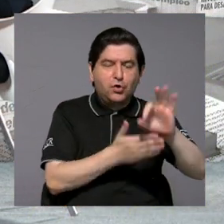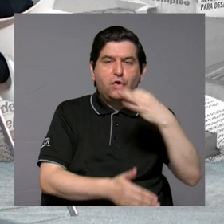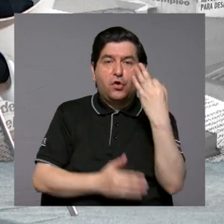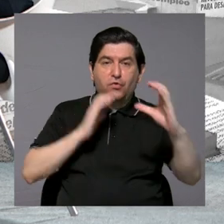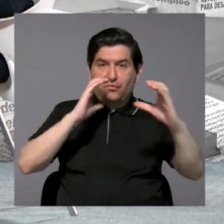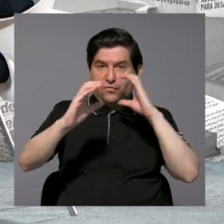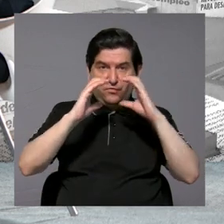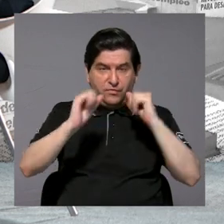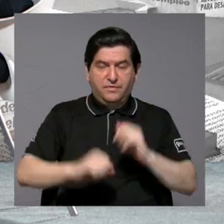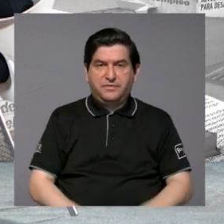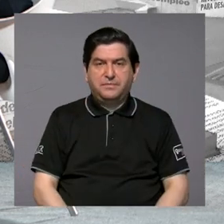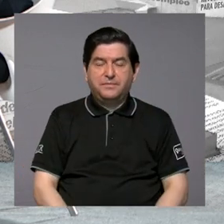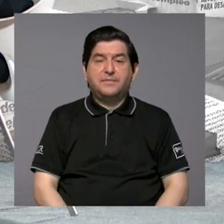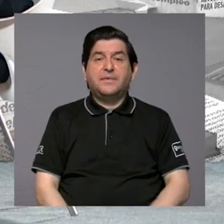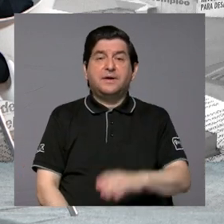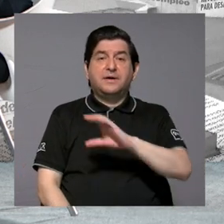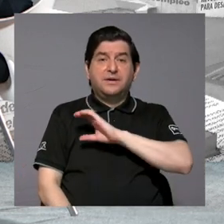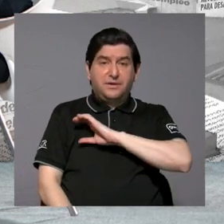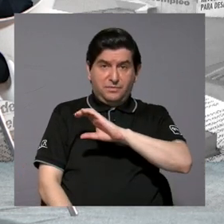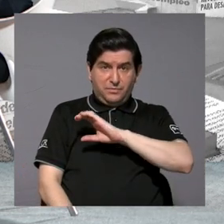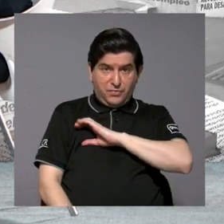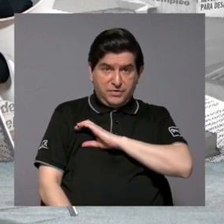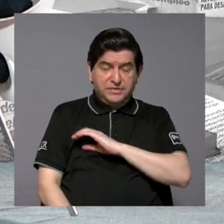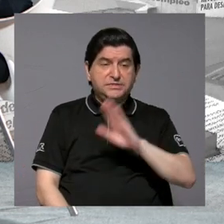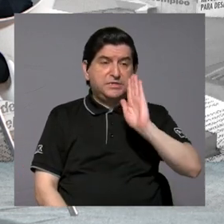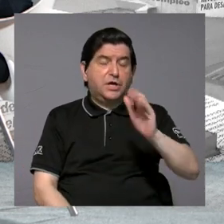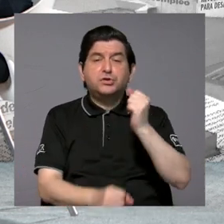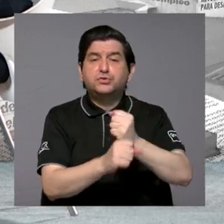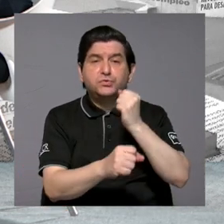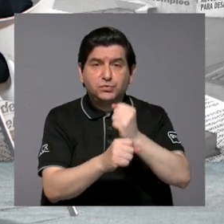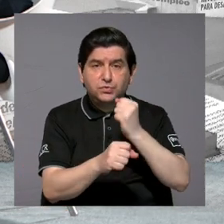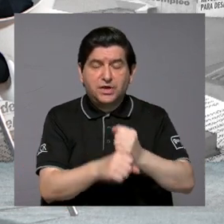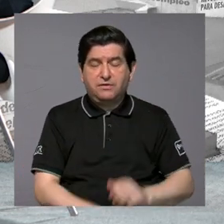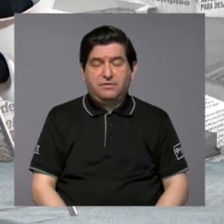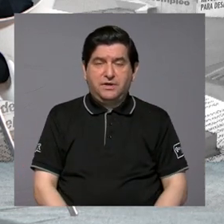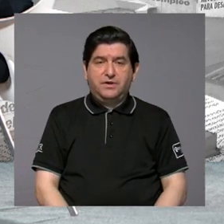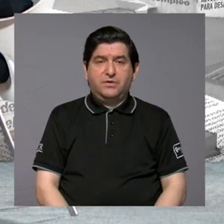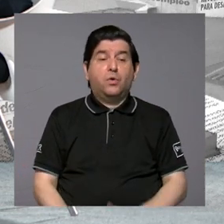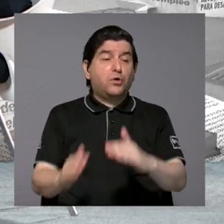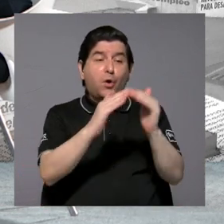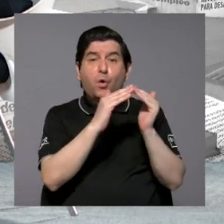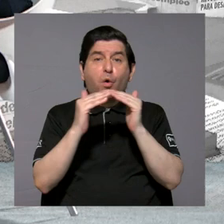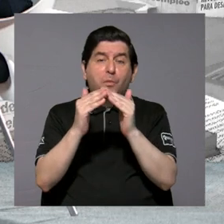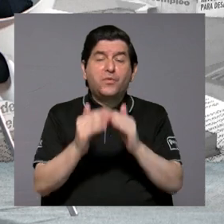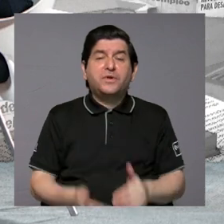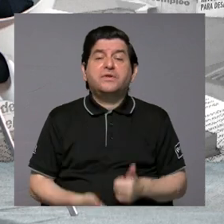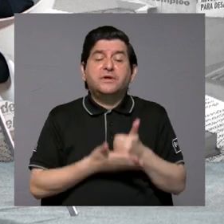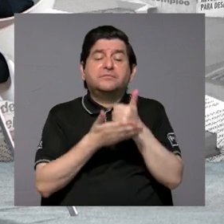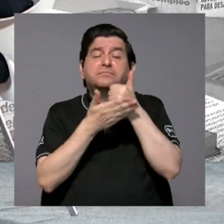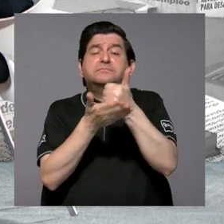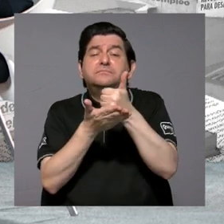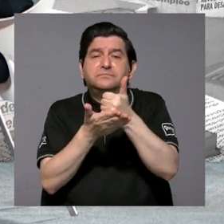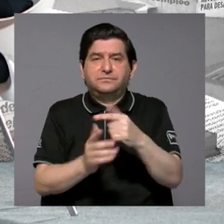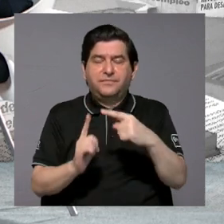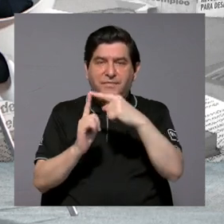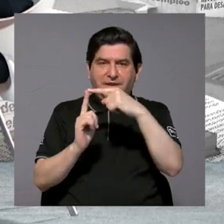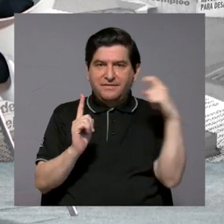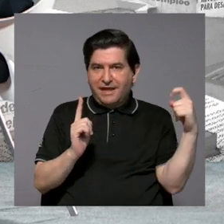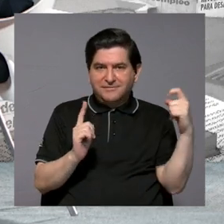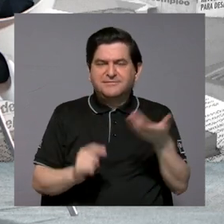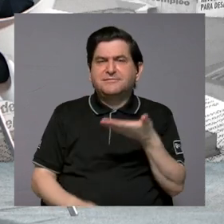comunicación es la policía hace lo que le corresponde nosotros como oficiales y la comunidad aporta desde